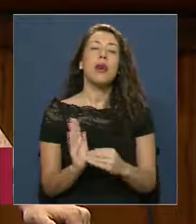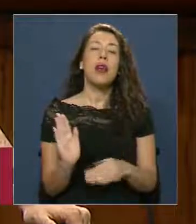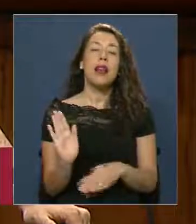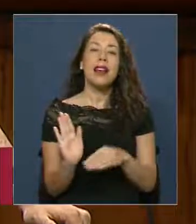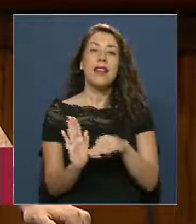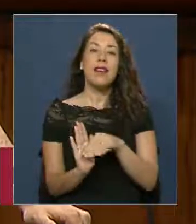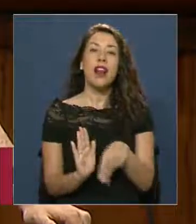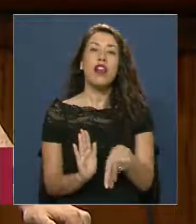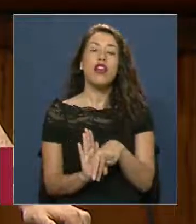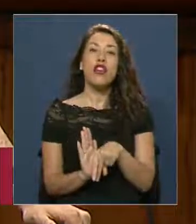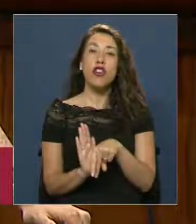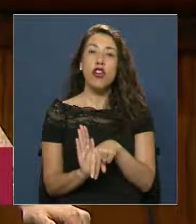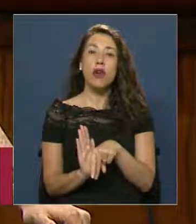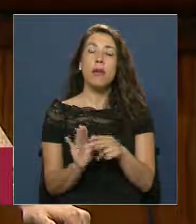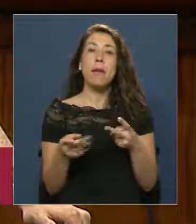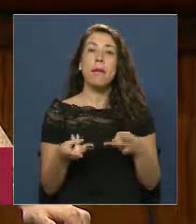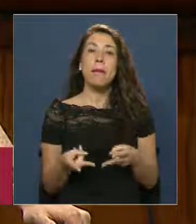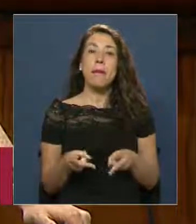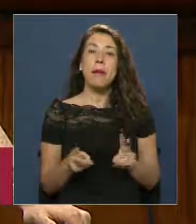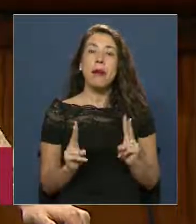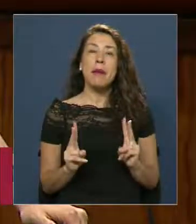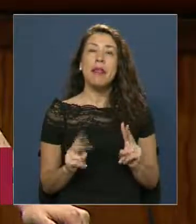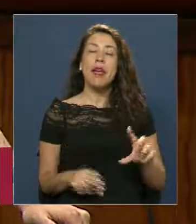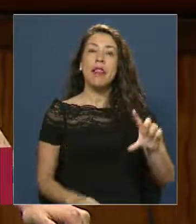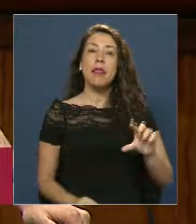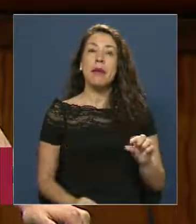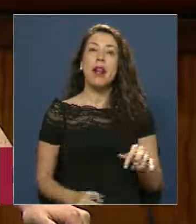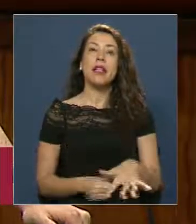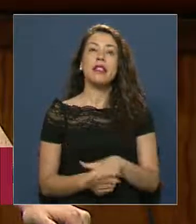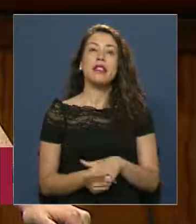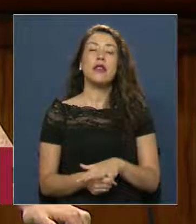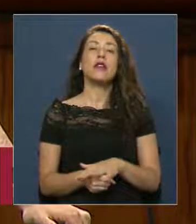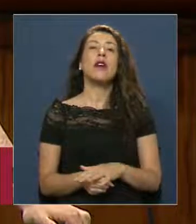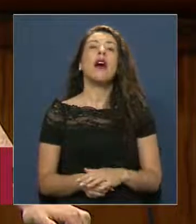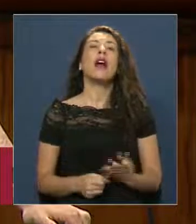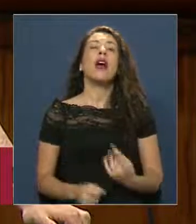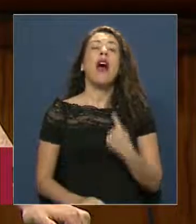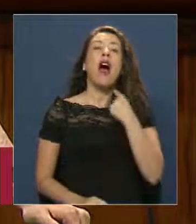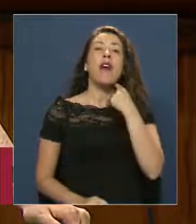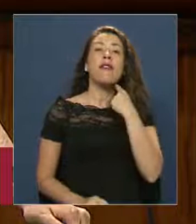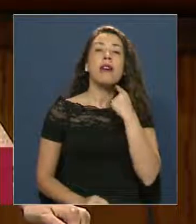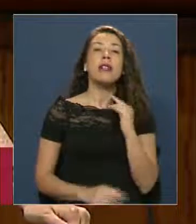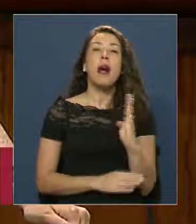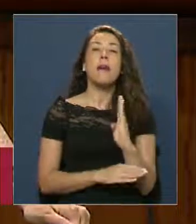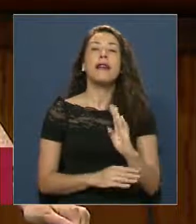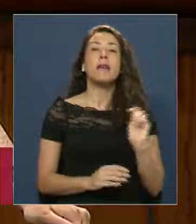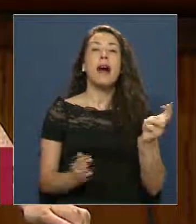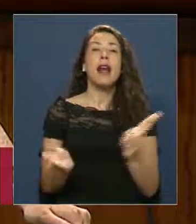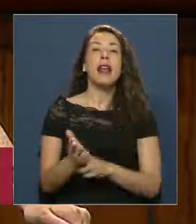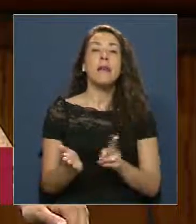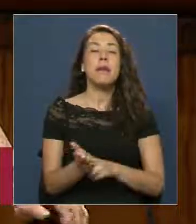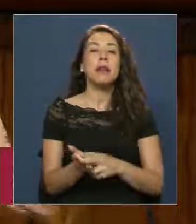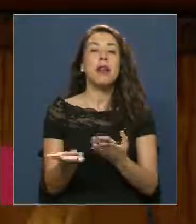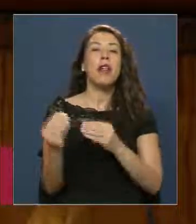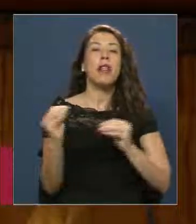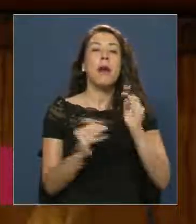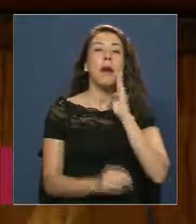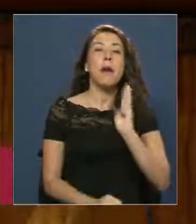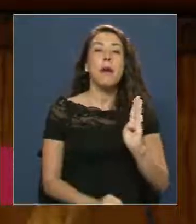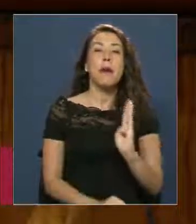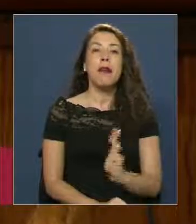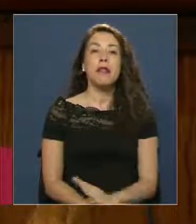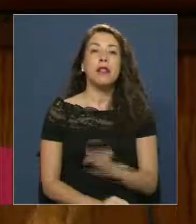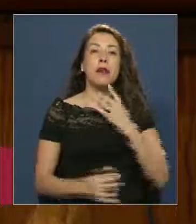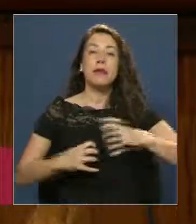estándares y normas modelo que permiten contrarrestar el fenómeno de la erosión de las bases imponibles y el traslado de beneficios, así como